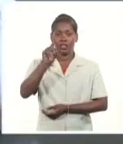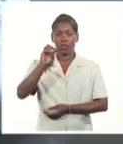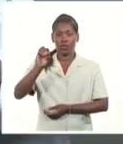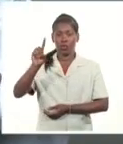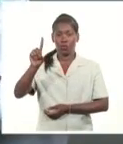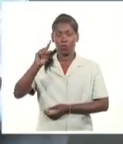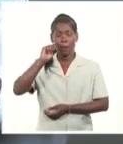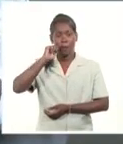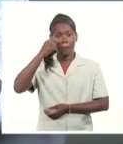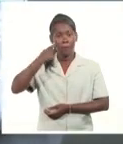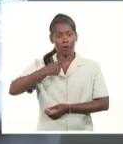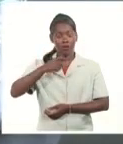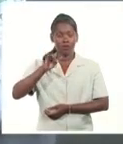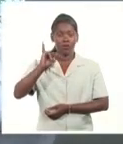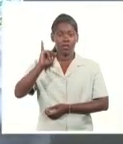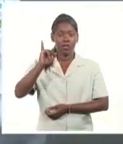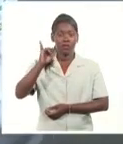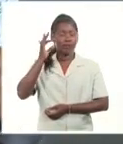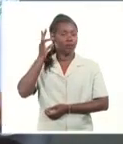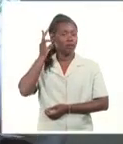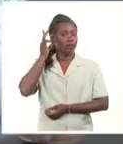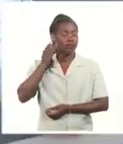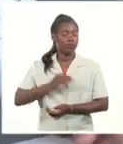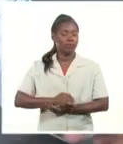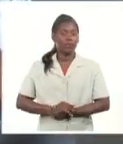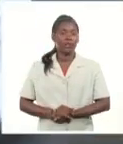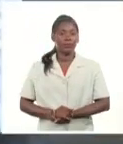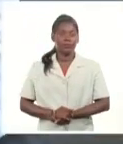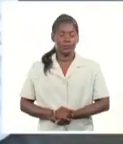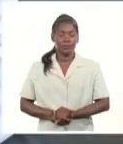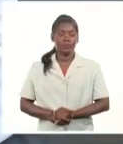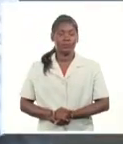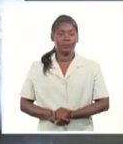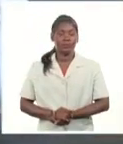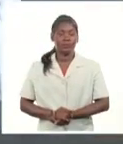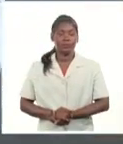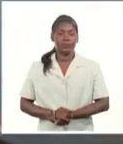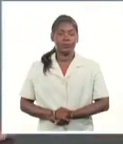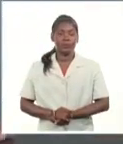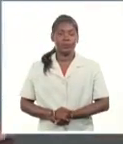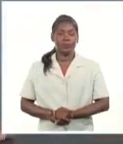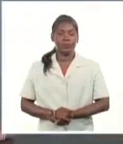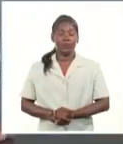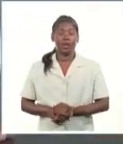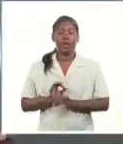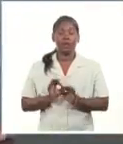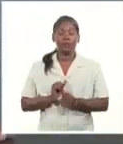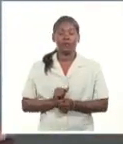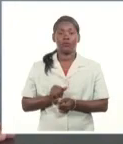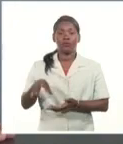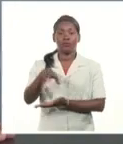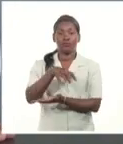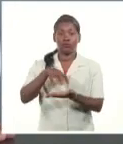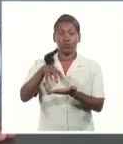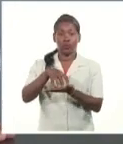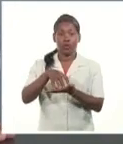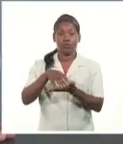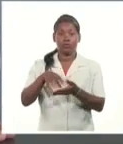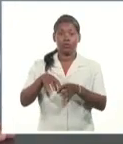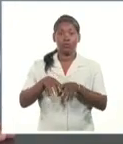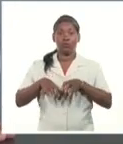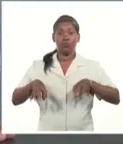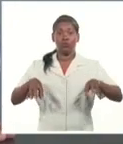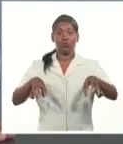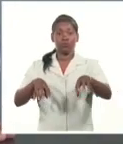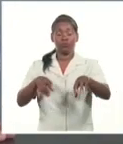masculino y 6 del sexo femenino. Con respecto al traslado hacia otras instituciones, en el día de ayer fueron trasladados